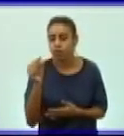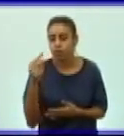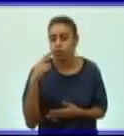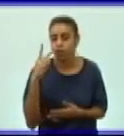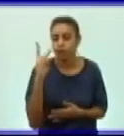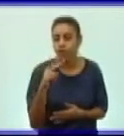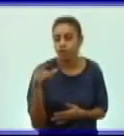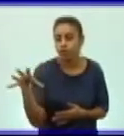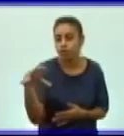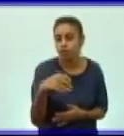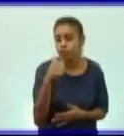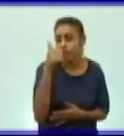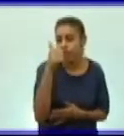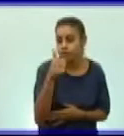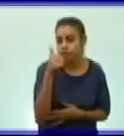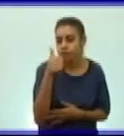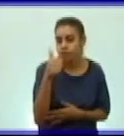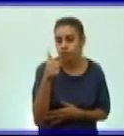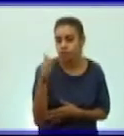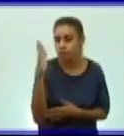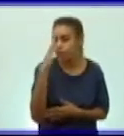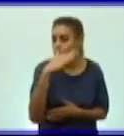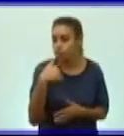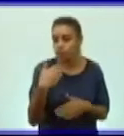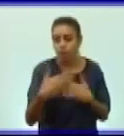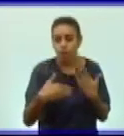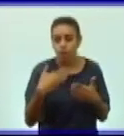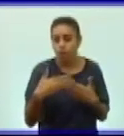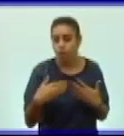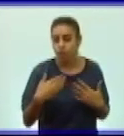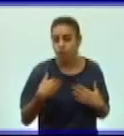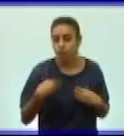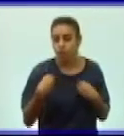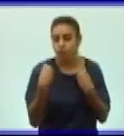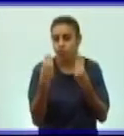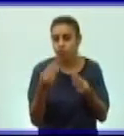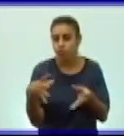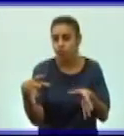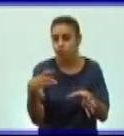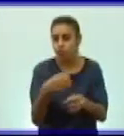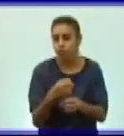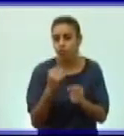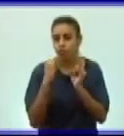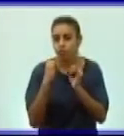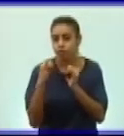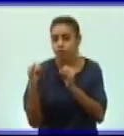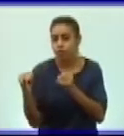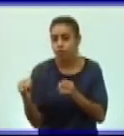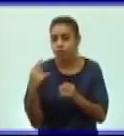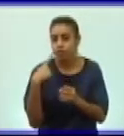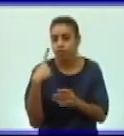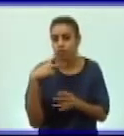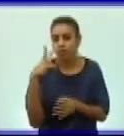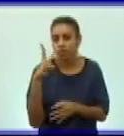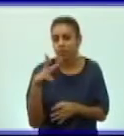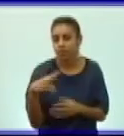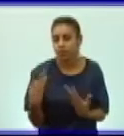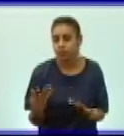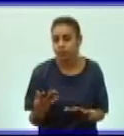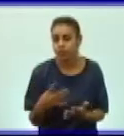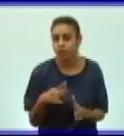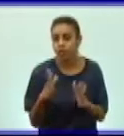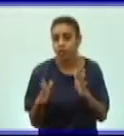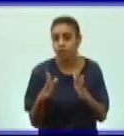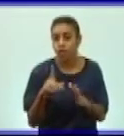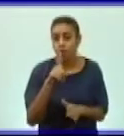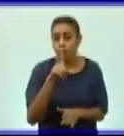a dar en la vida social y económica del país a partir de 1985. Y de 1988 a